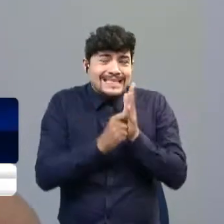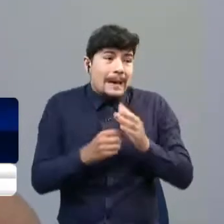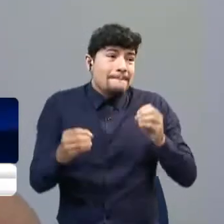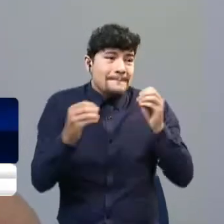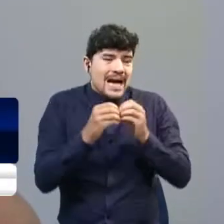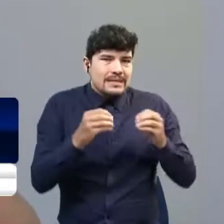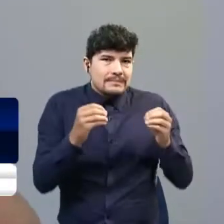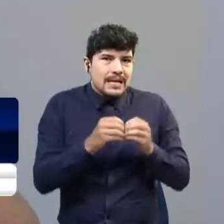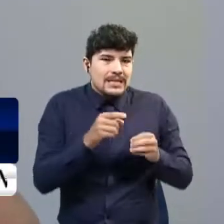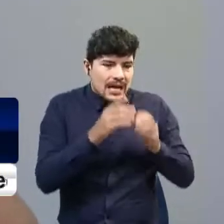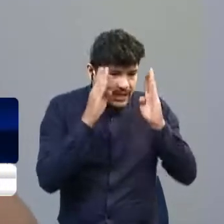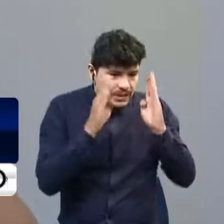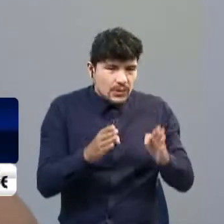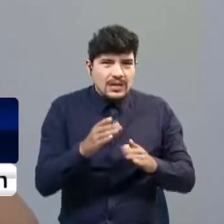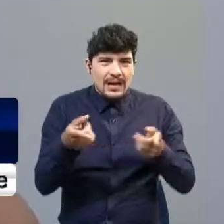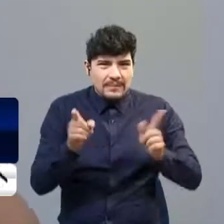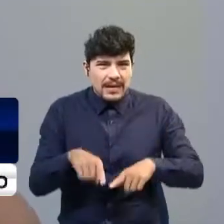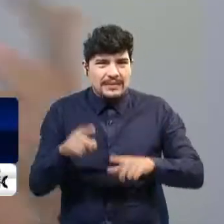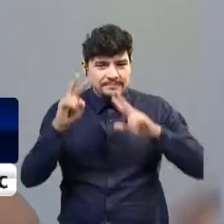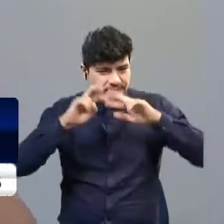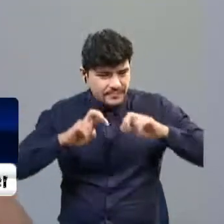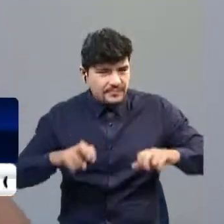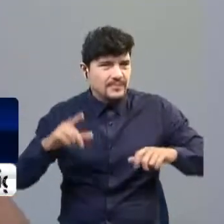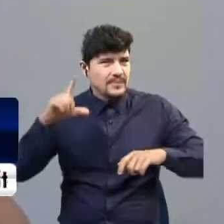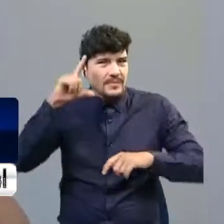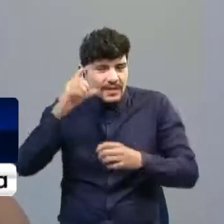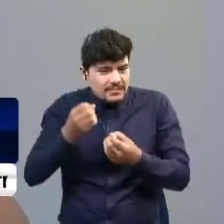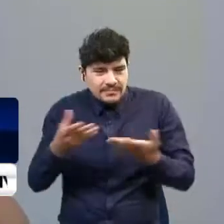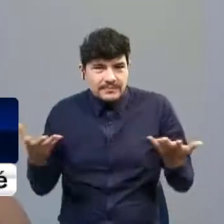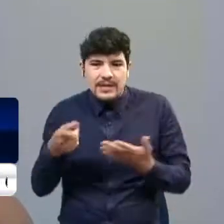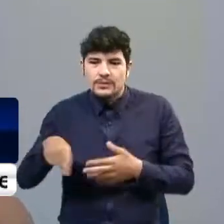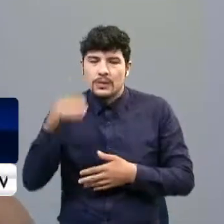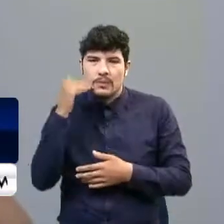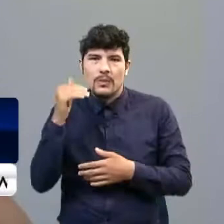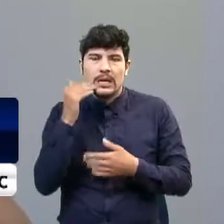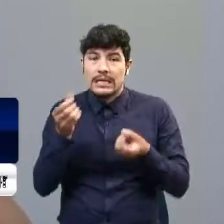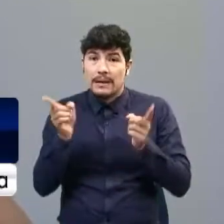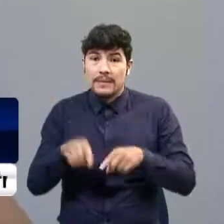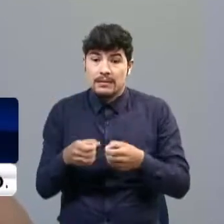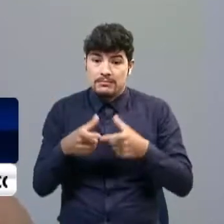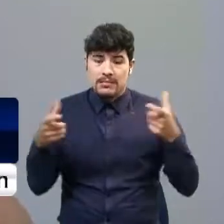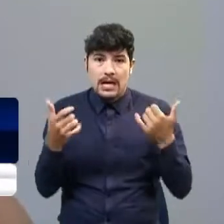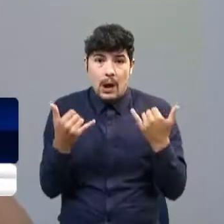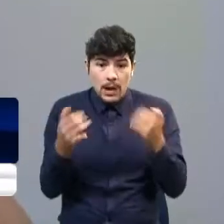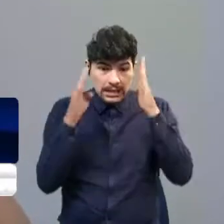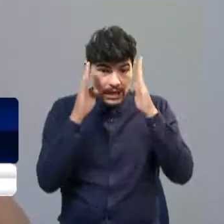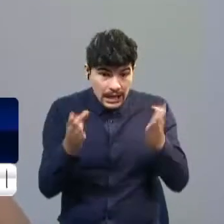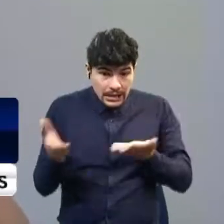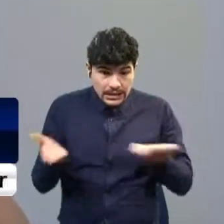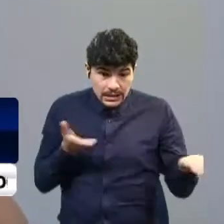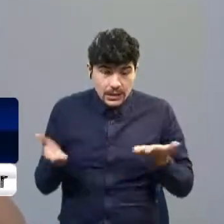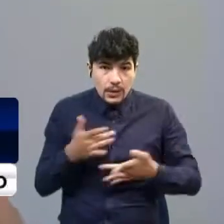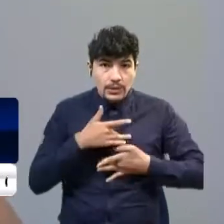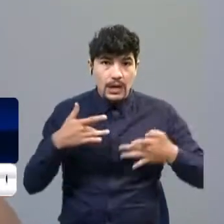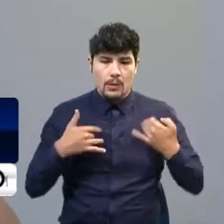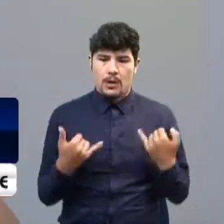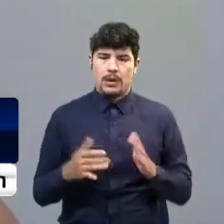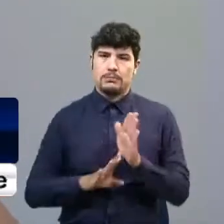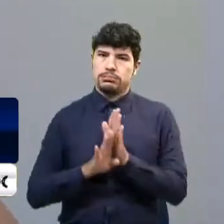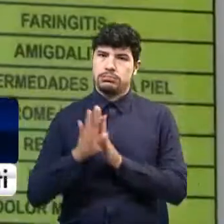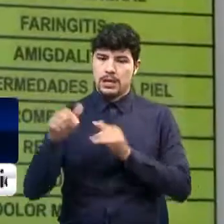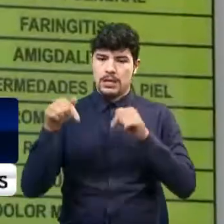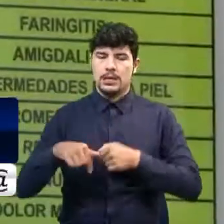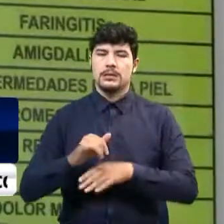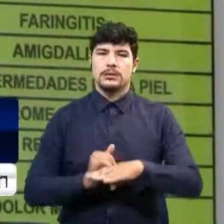promoción y prevención como citologías y ese tipo de cosas se triplicaron o sea la prestación de salud hoy en día están dando muy bien en